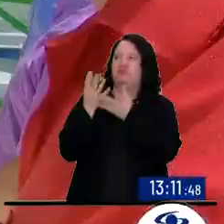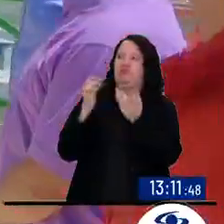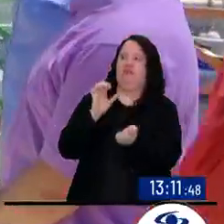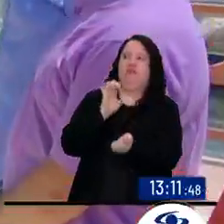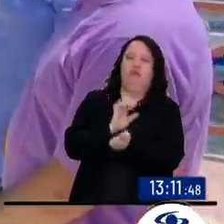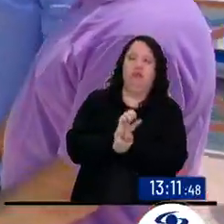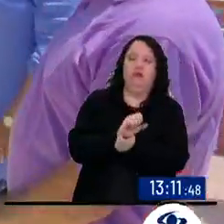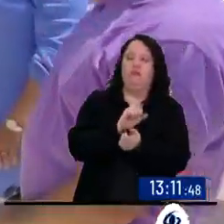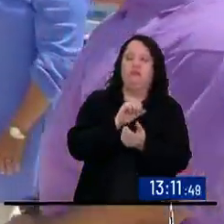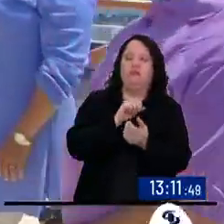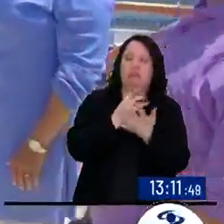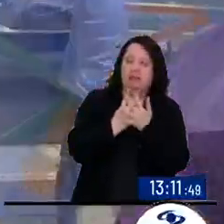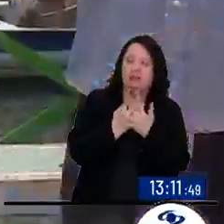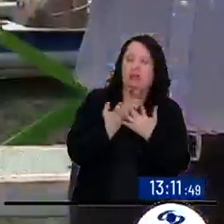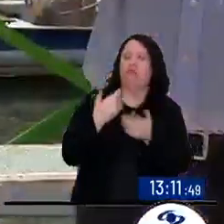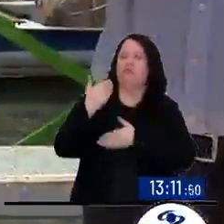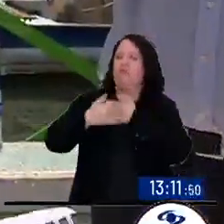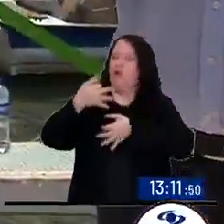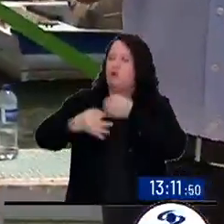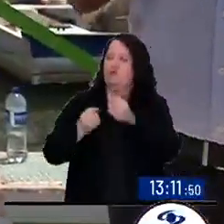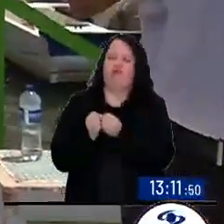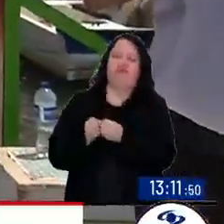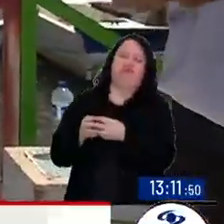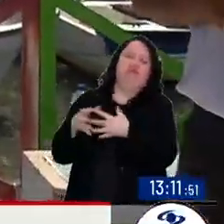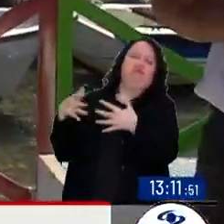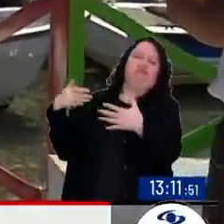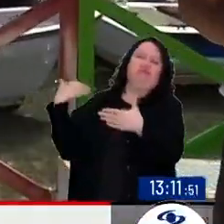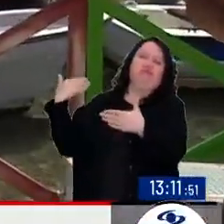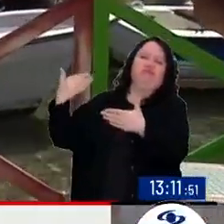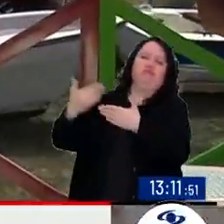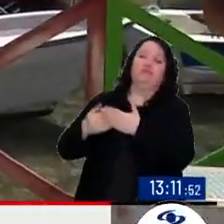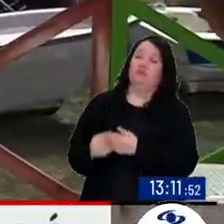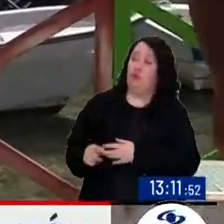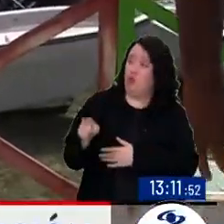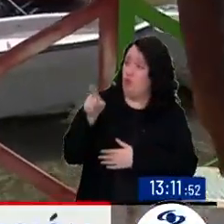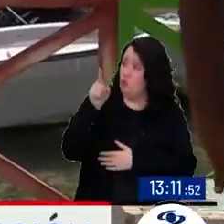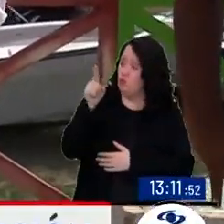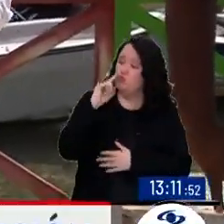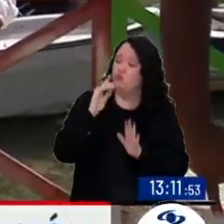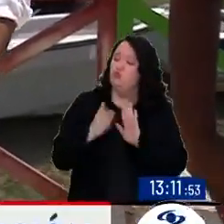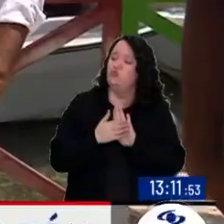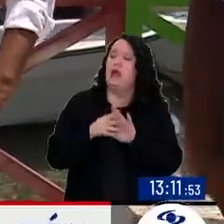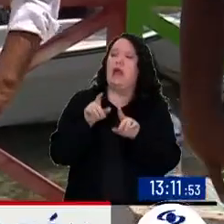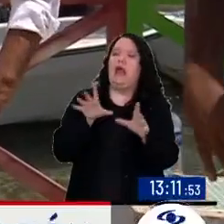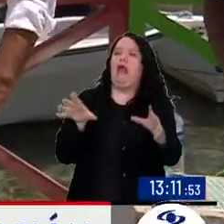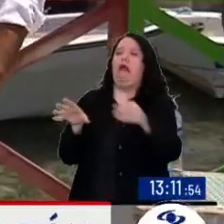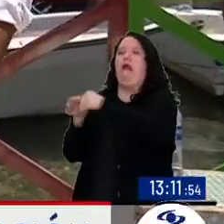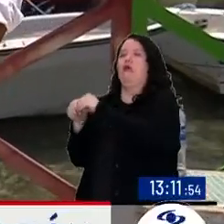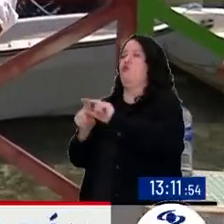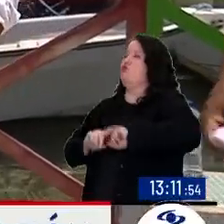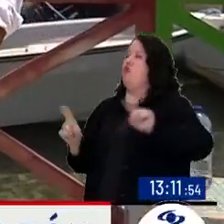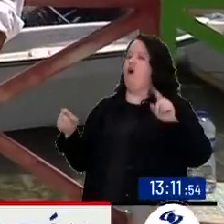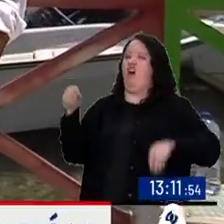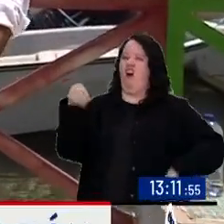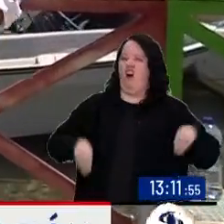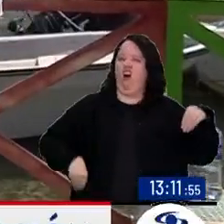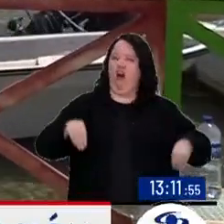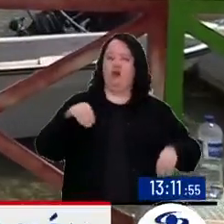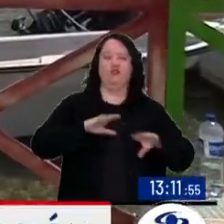procesos judiciales. ¿Cómo usted me garantiza que no va a ser otro más de esa cadena de corruptos